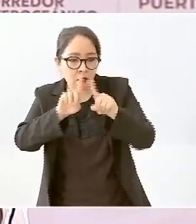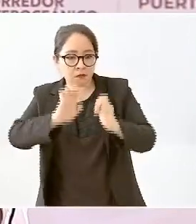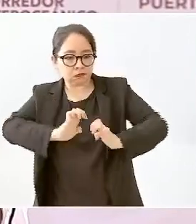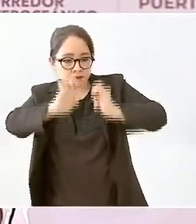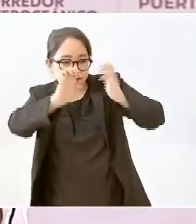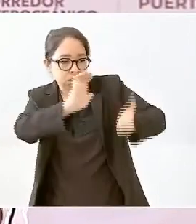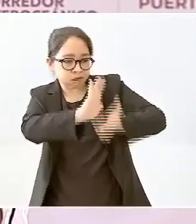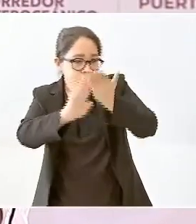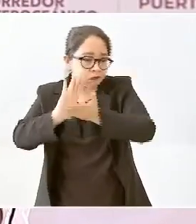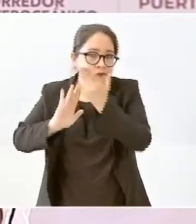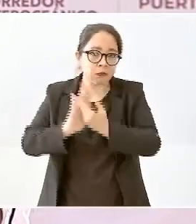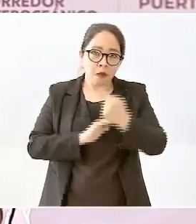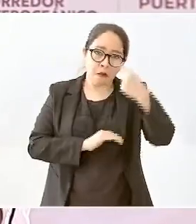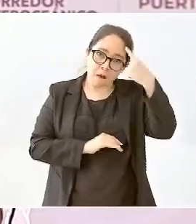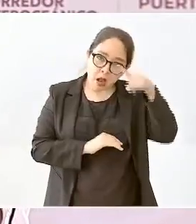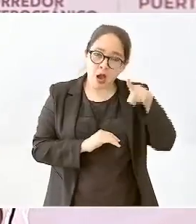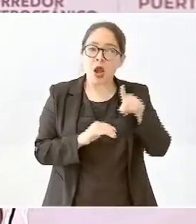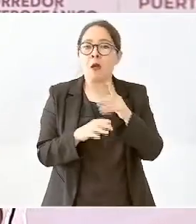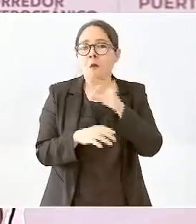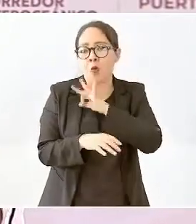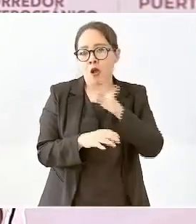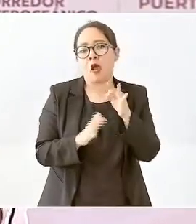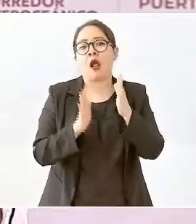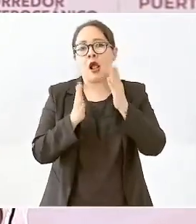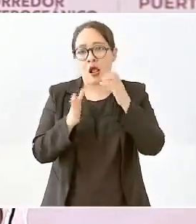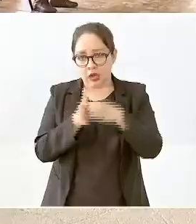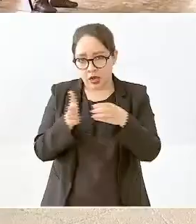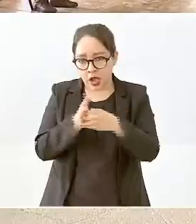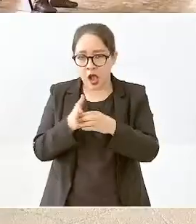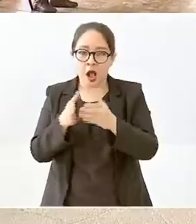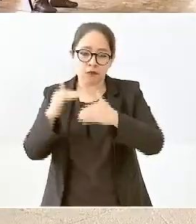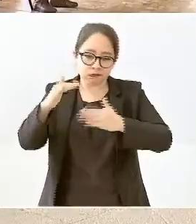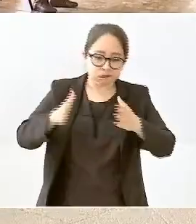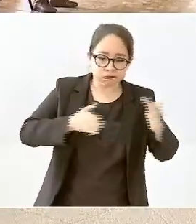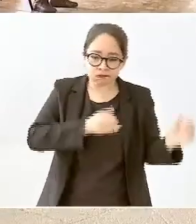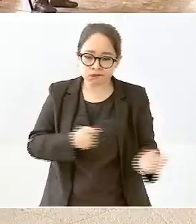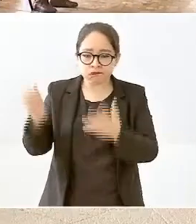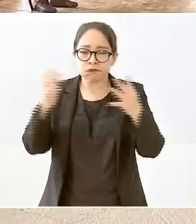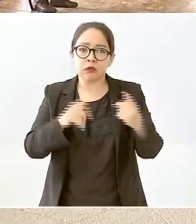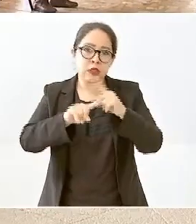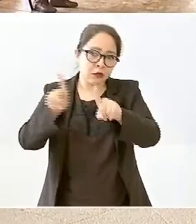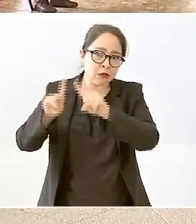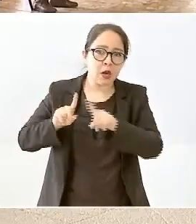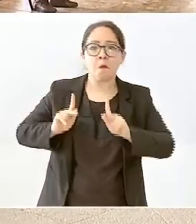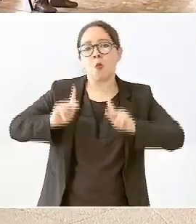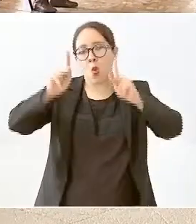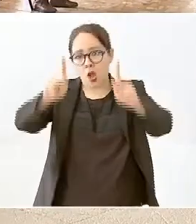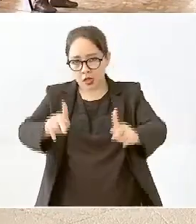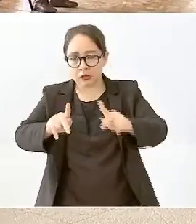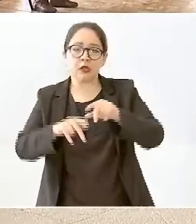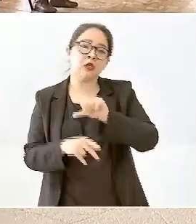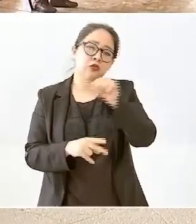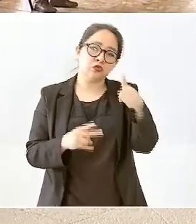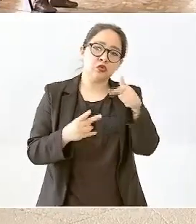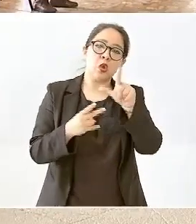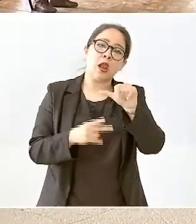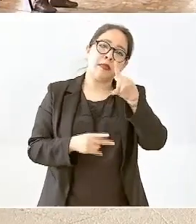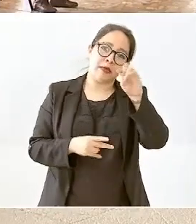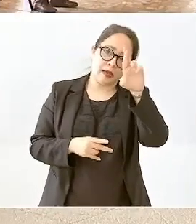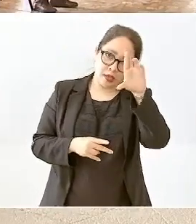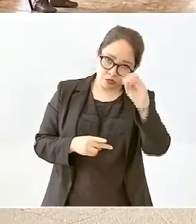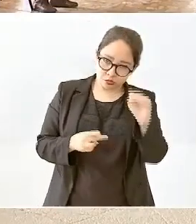para aumentar la capacidad del movimiento de contenedores y en obras complementarias como puentes y laderos.